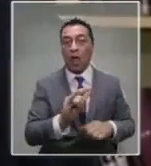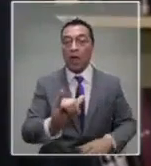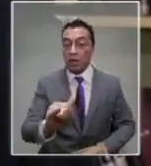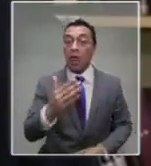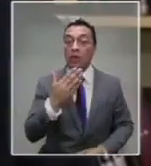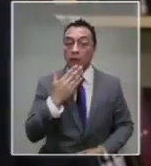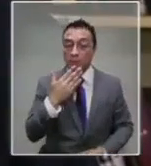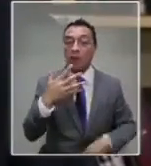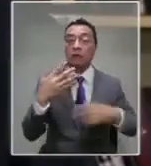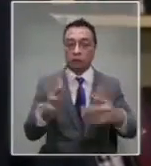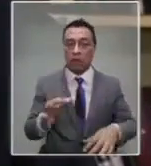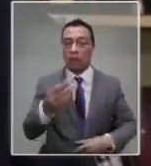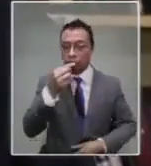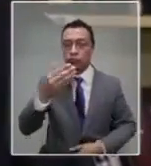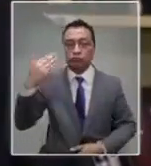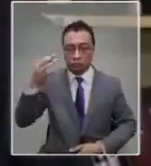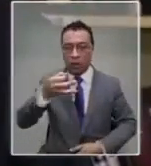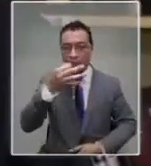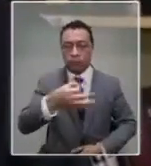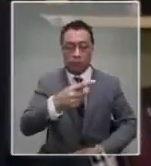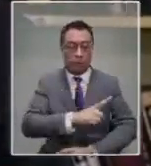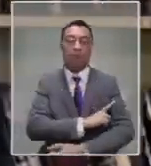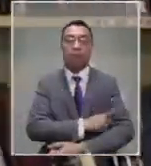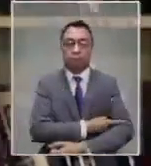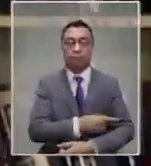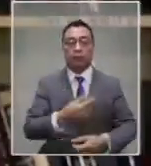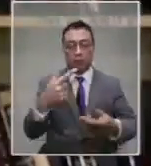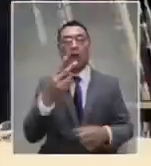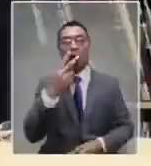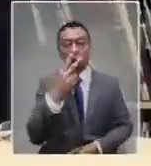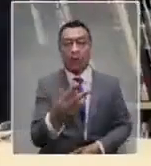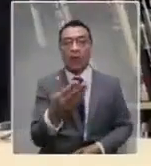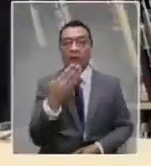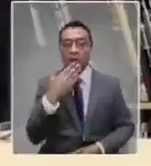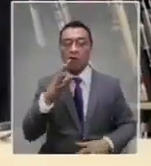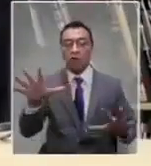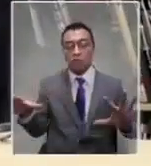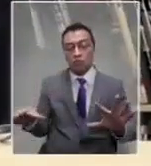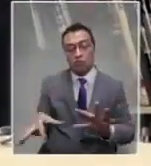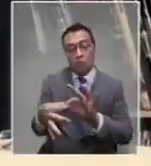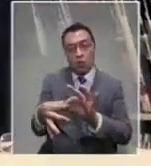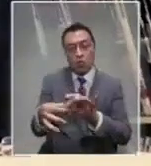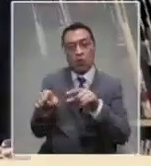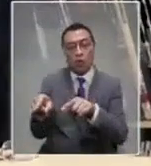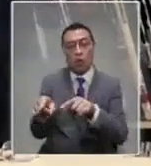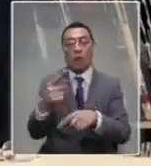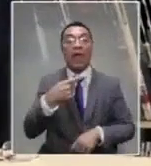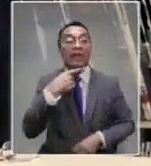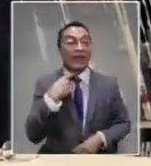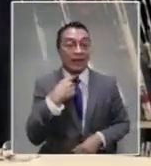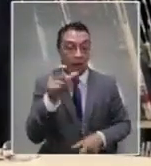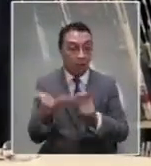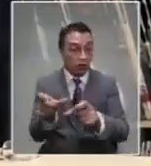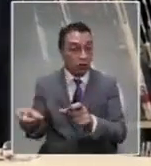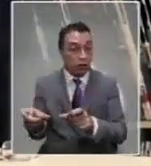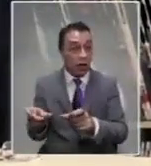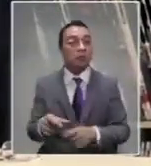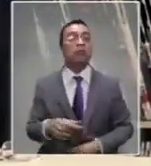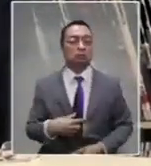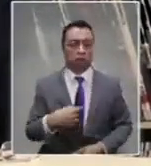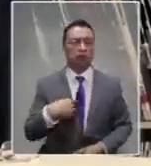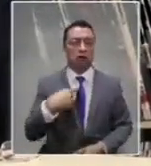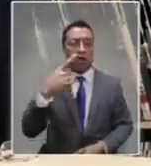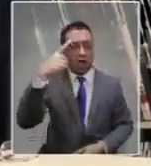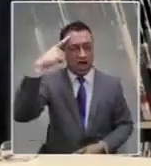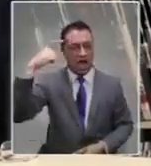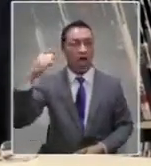y también, tal como dije hace un minuto, potenciando la docencia de pregrado. ¿Se ve también de la mano un mayor interés de parte de los jóvenes? Yo creo que